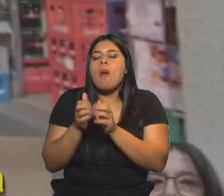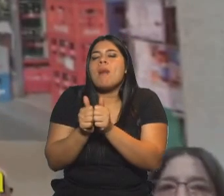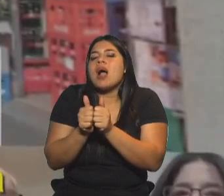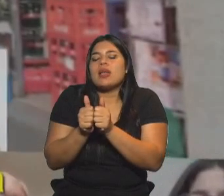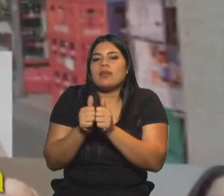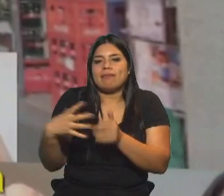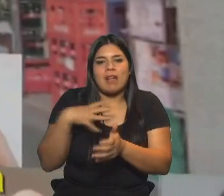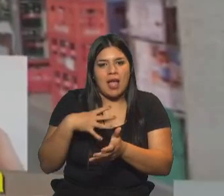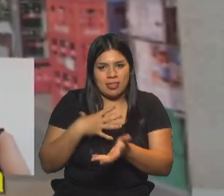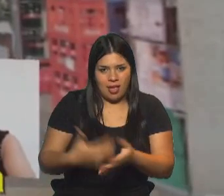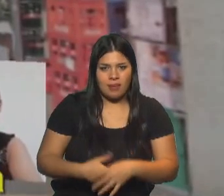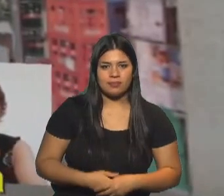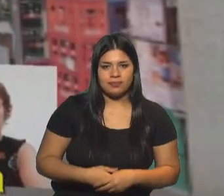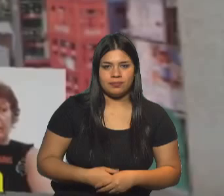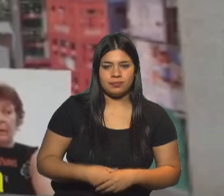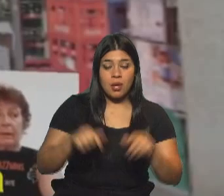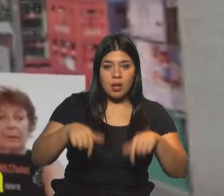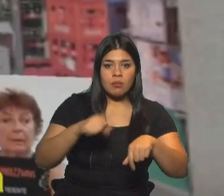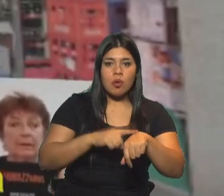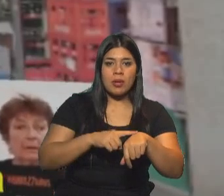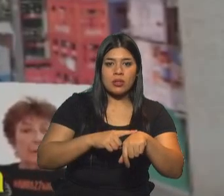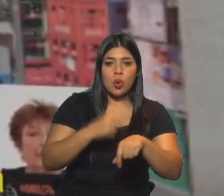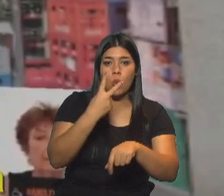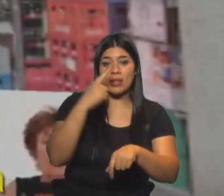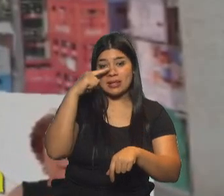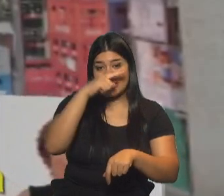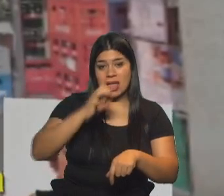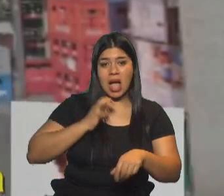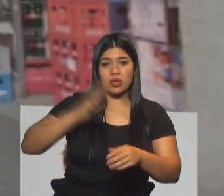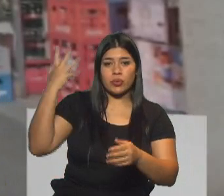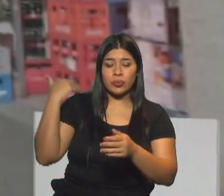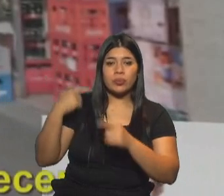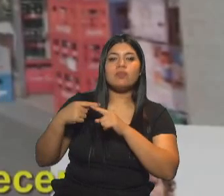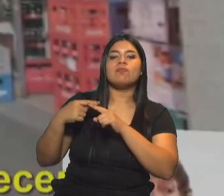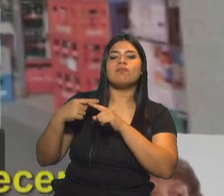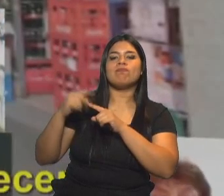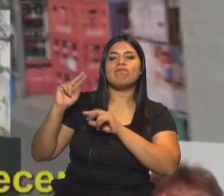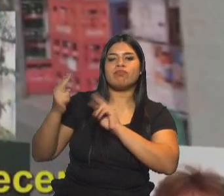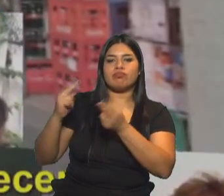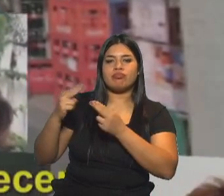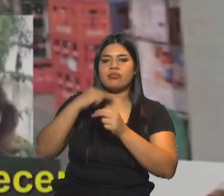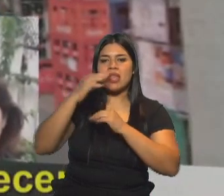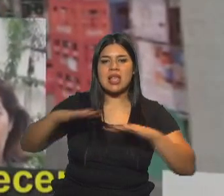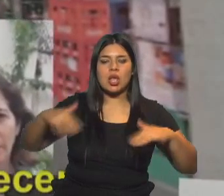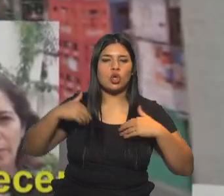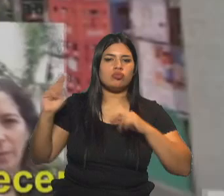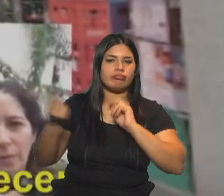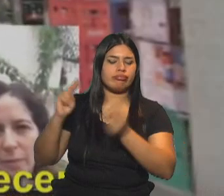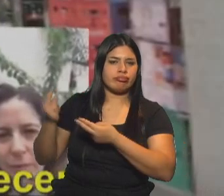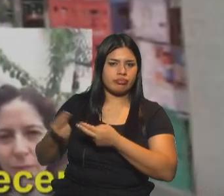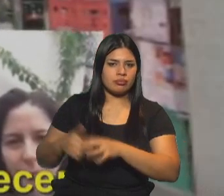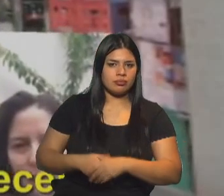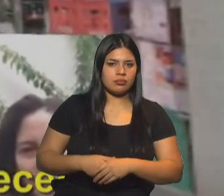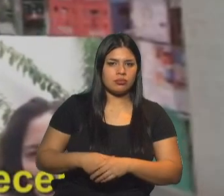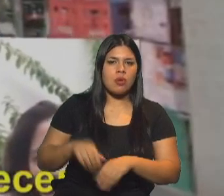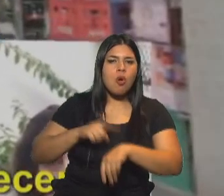este instante, hace 27 años, mataron a nuestros hijos e hijas. Y desde ese momento, no podemos